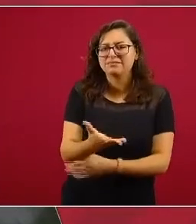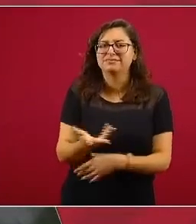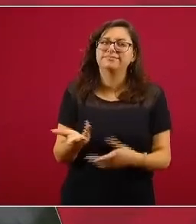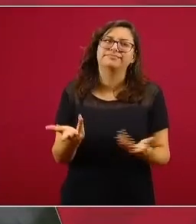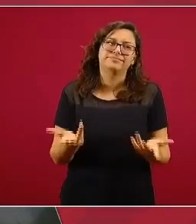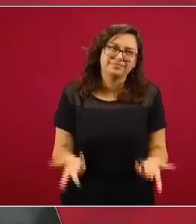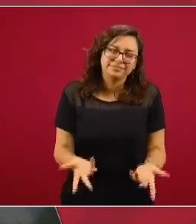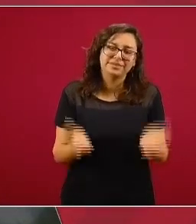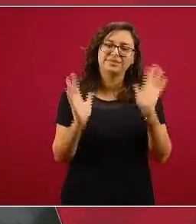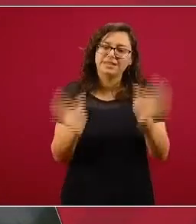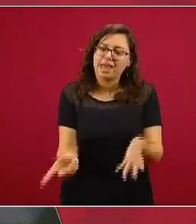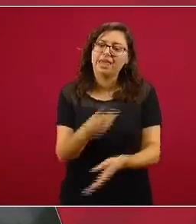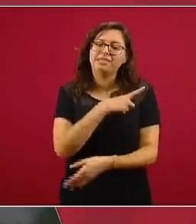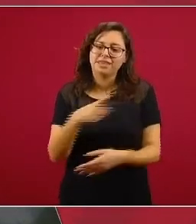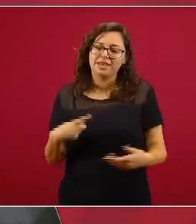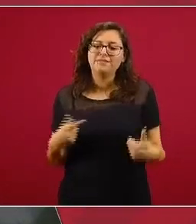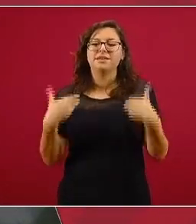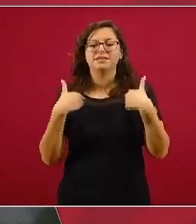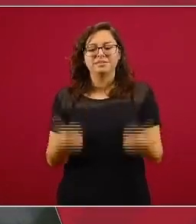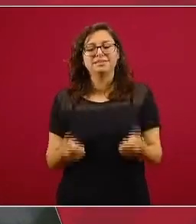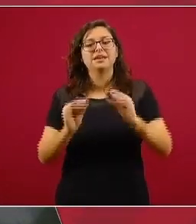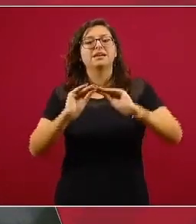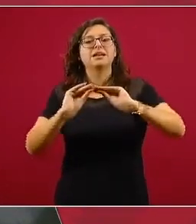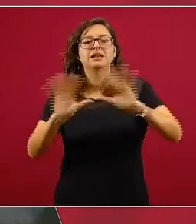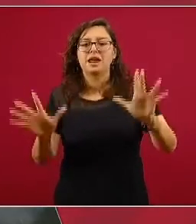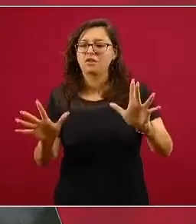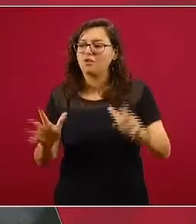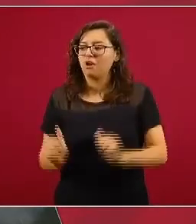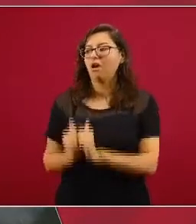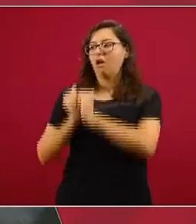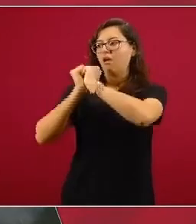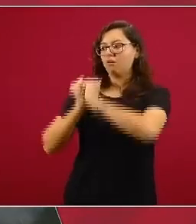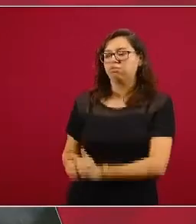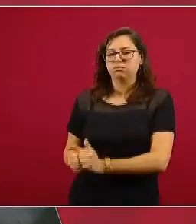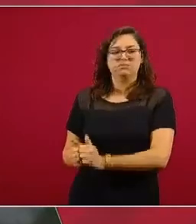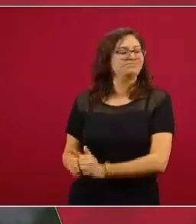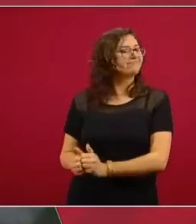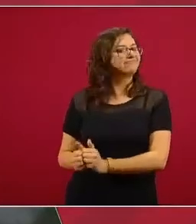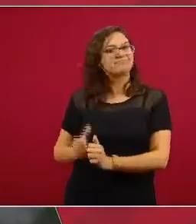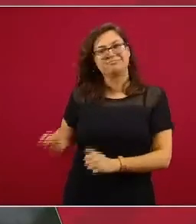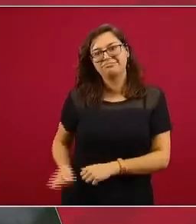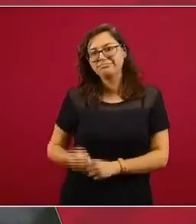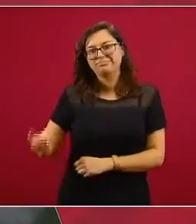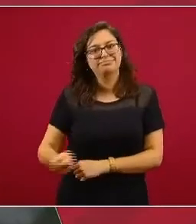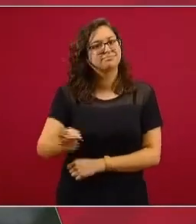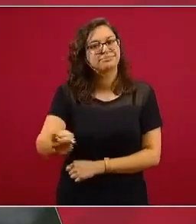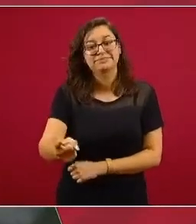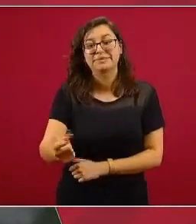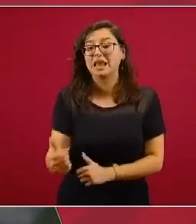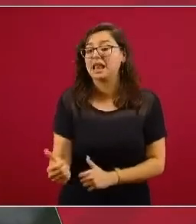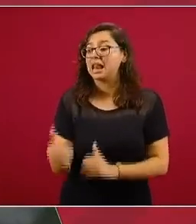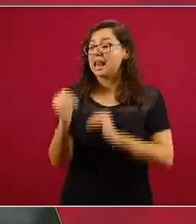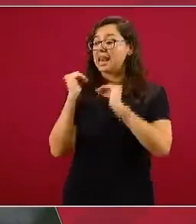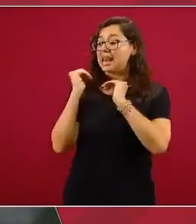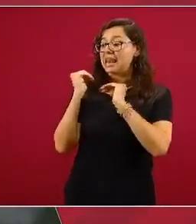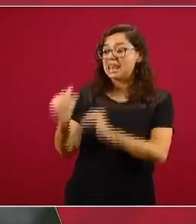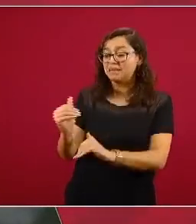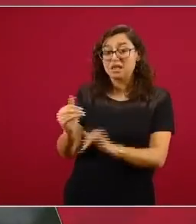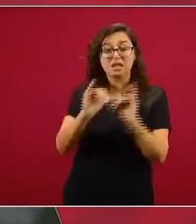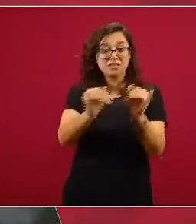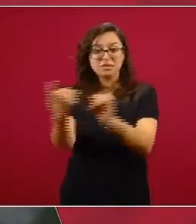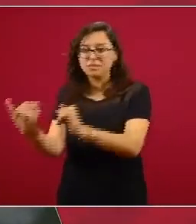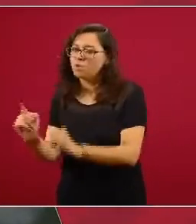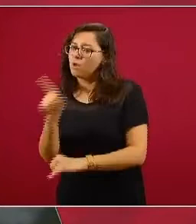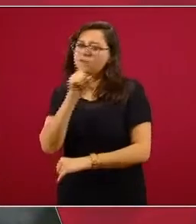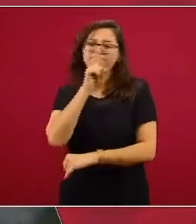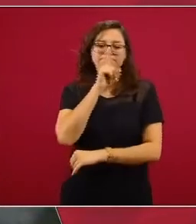porque la sociedad tiene límites a tolerar, y no es una tolerancia de actitud o personal solamente, sino es